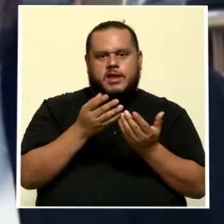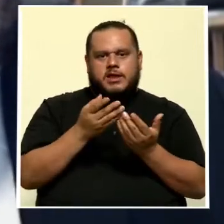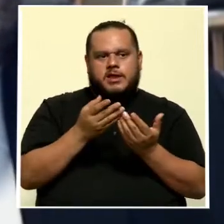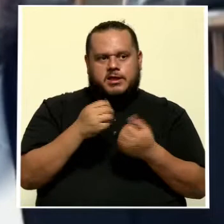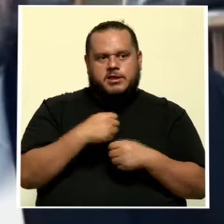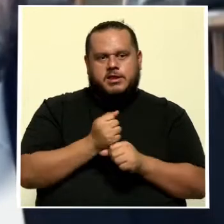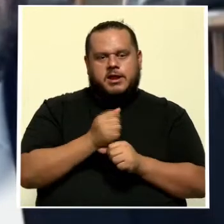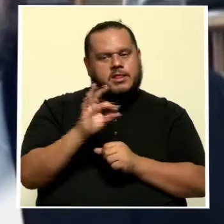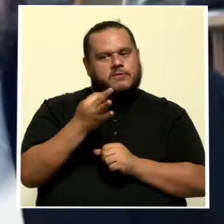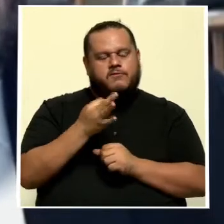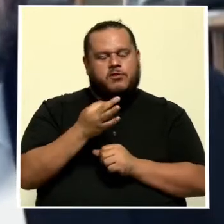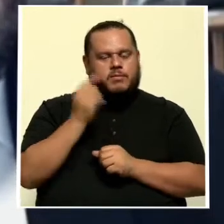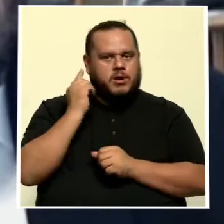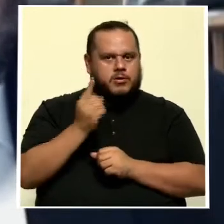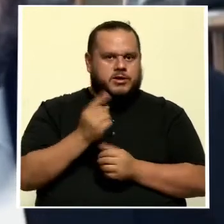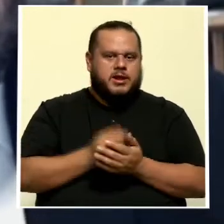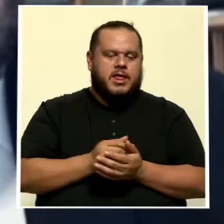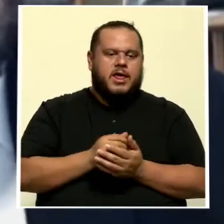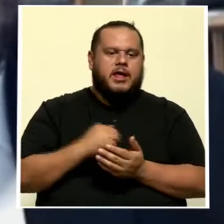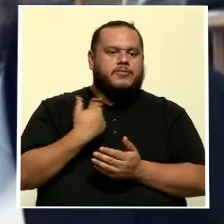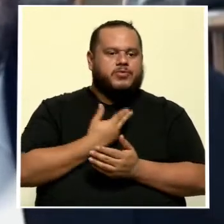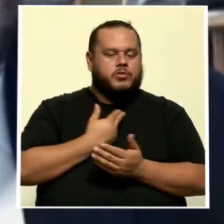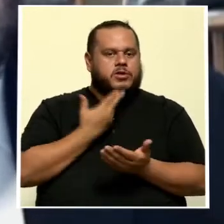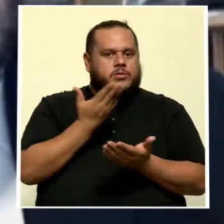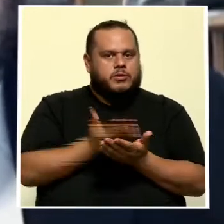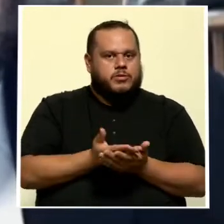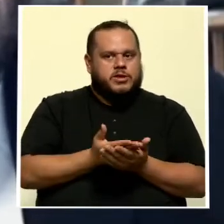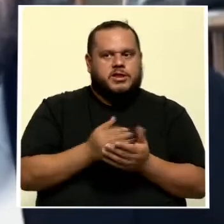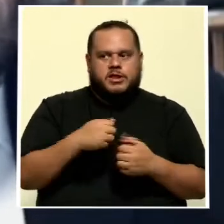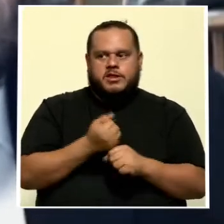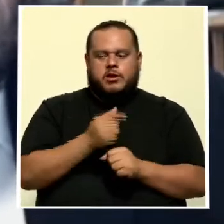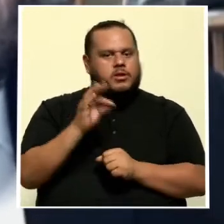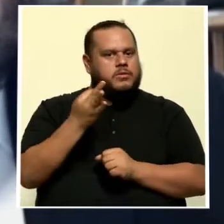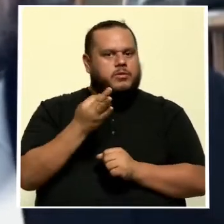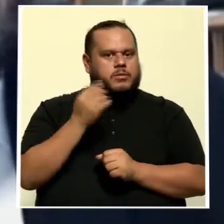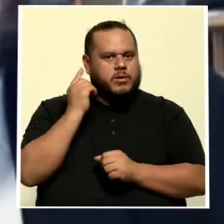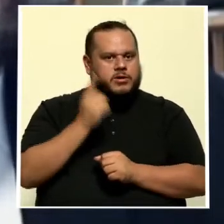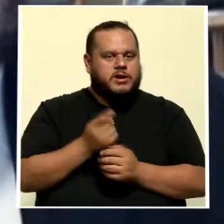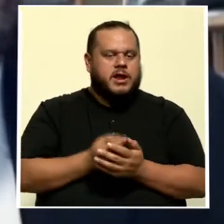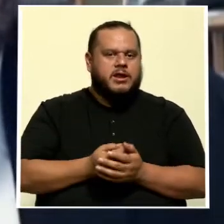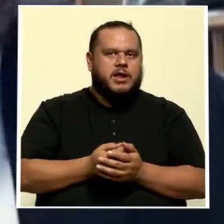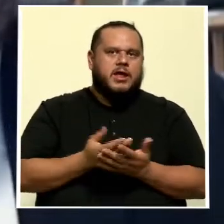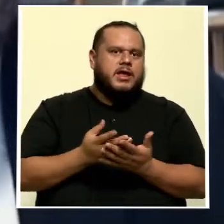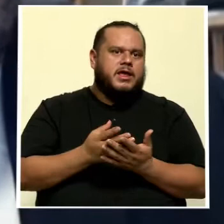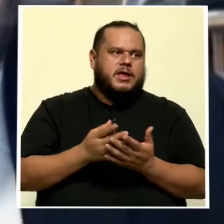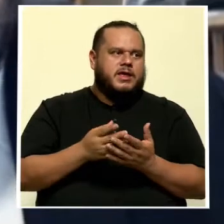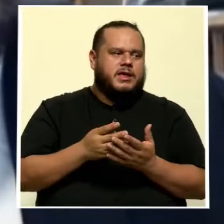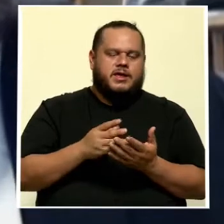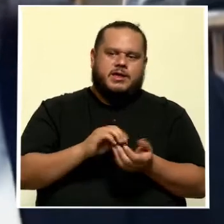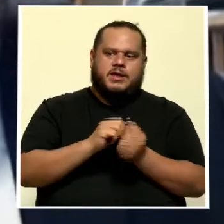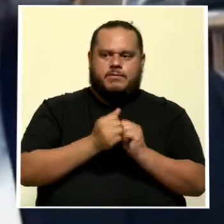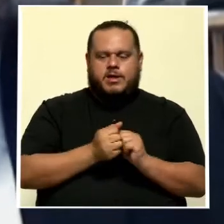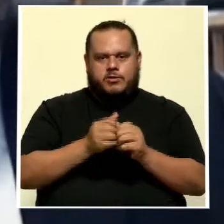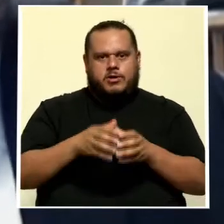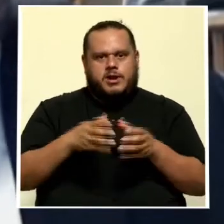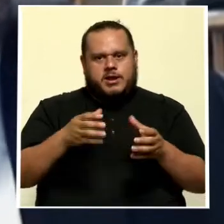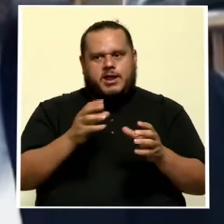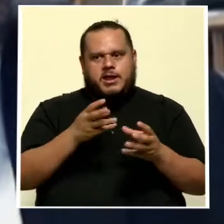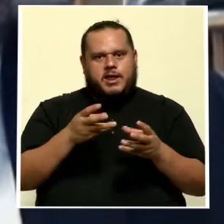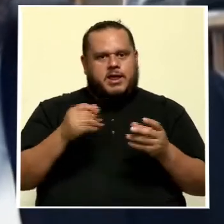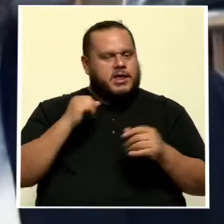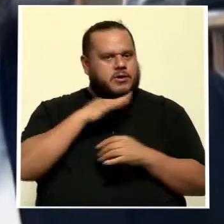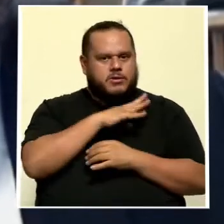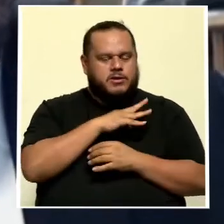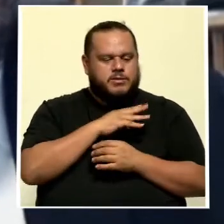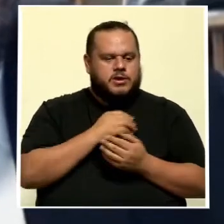manera ordenada. Entonces nuestra propuesta es hagámoslo de manera ordenada, en lugar de que se lo estén robando, en lugar de la gran contaminación con mercurio que hay